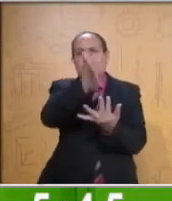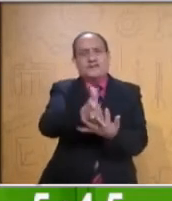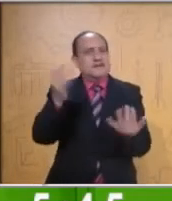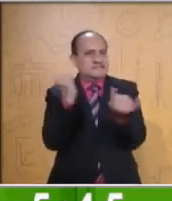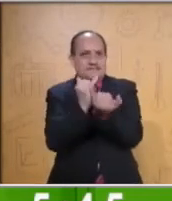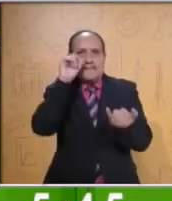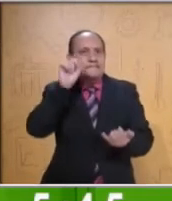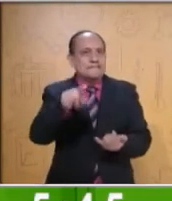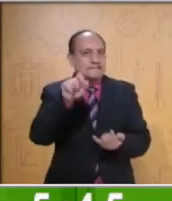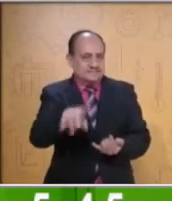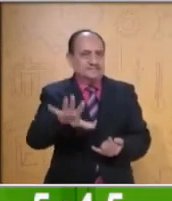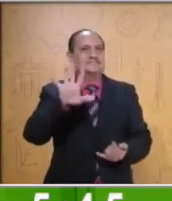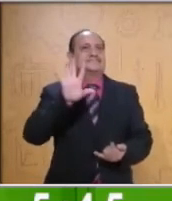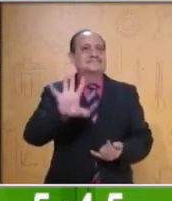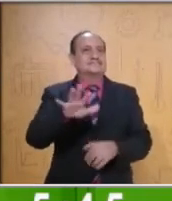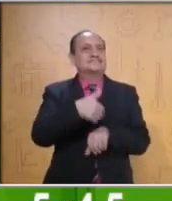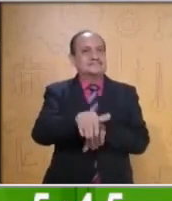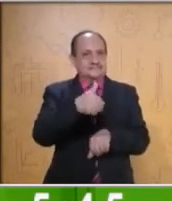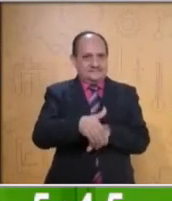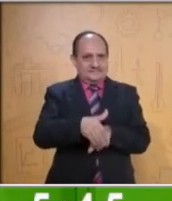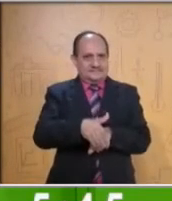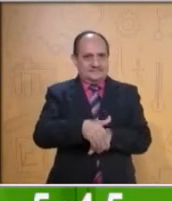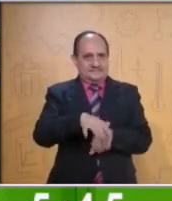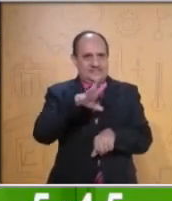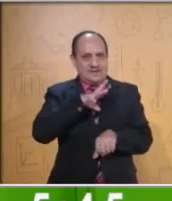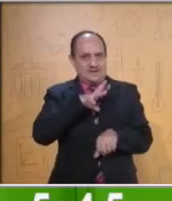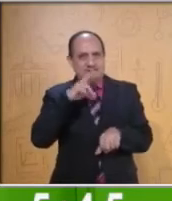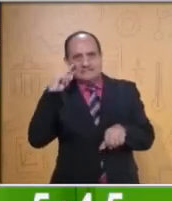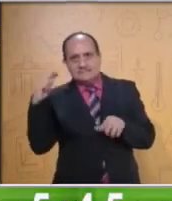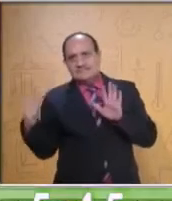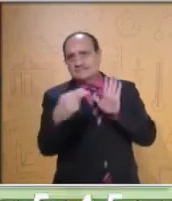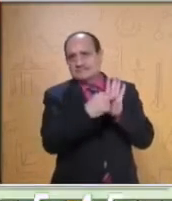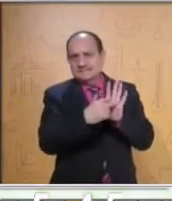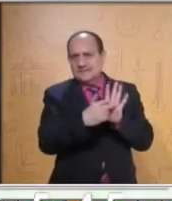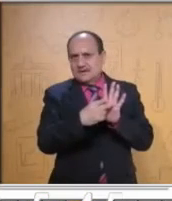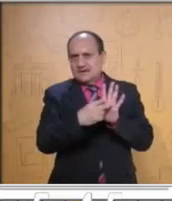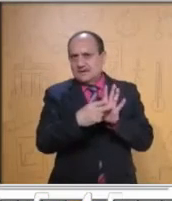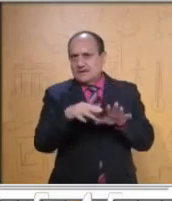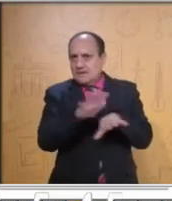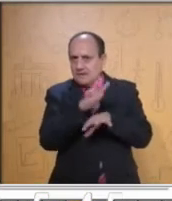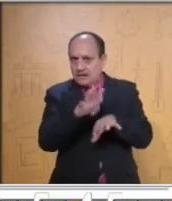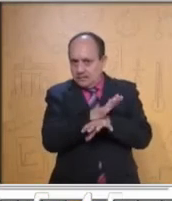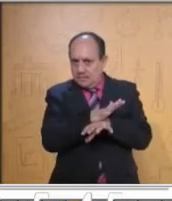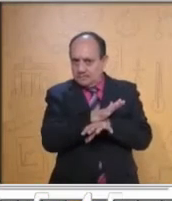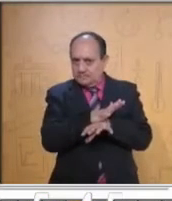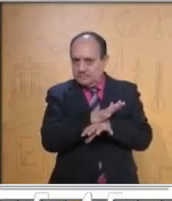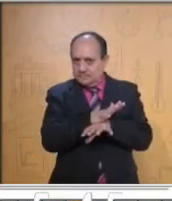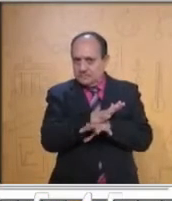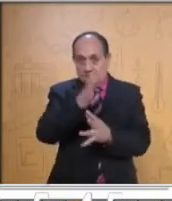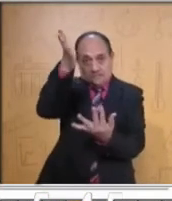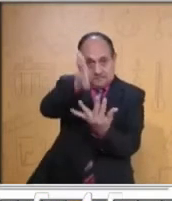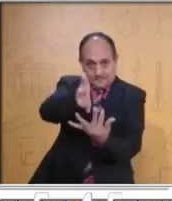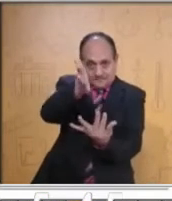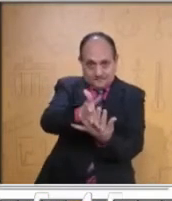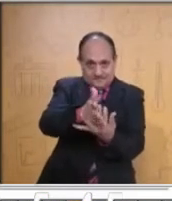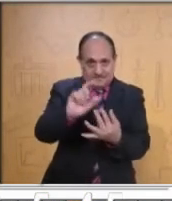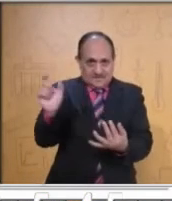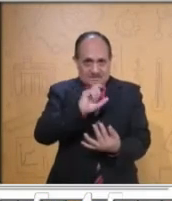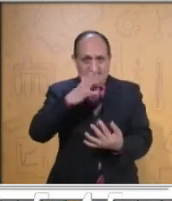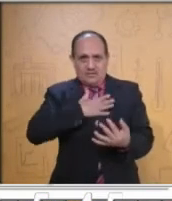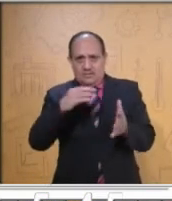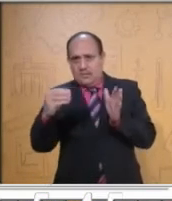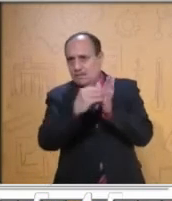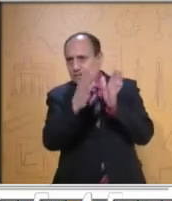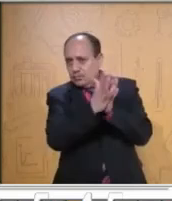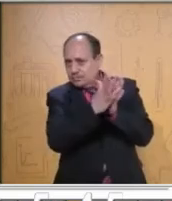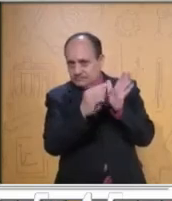ser el 5. Ahí tengo yo que se afectó la mediana al momento de poner un